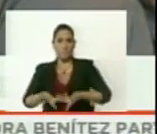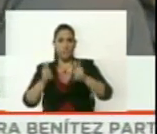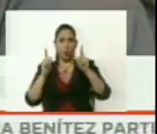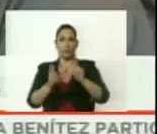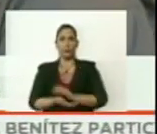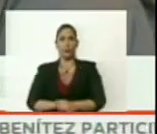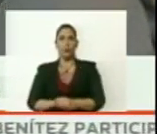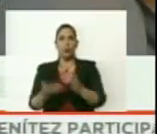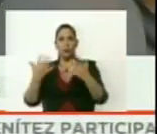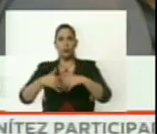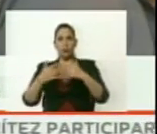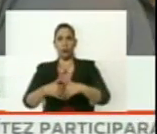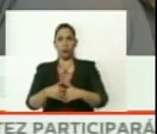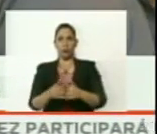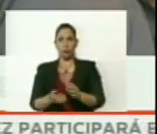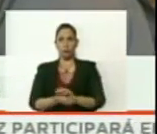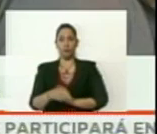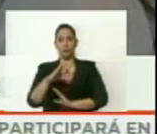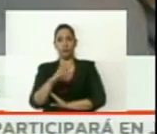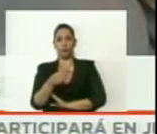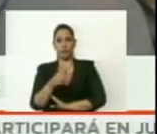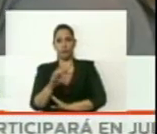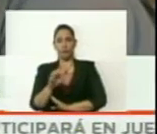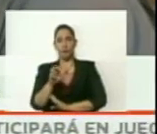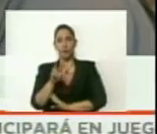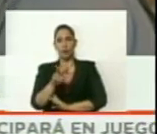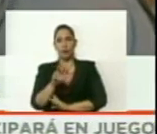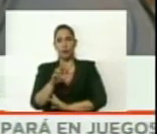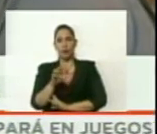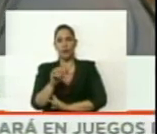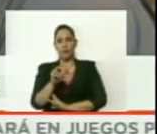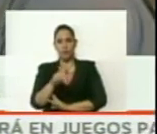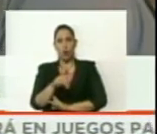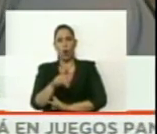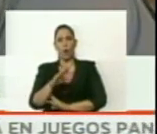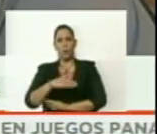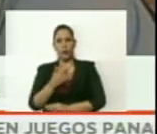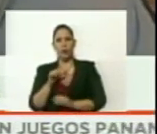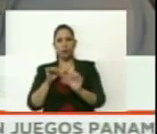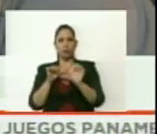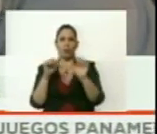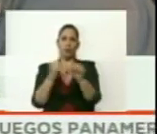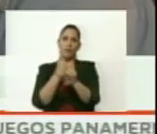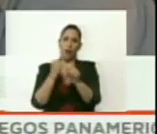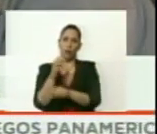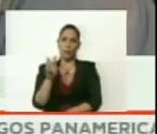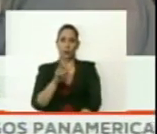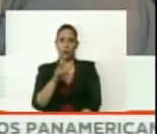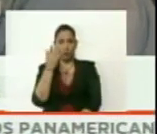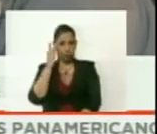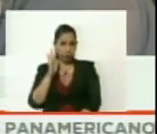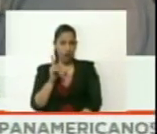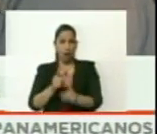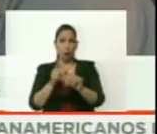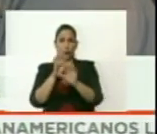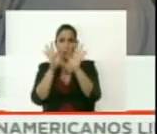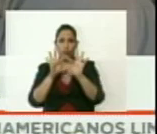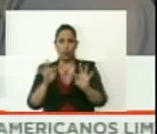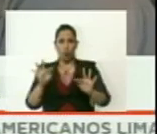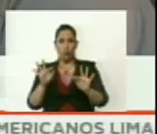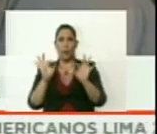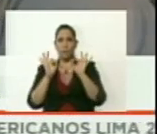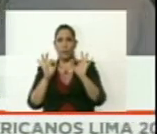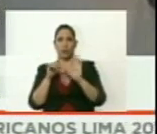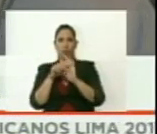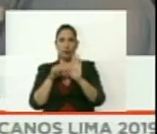a empresas como Chevron, o a la empresa Chevron concretamente, seguir operando en Venezuela? ¿Está previsto algún tipo de medida